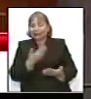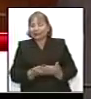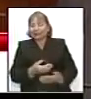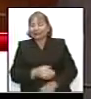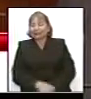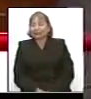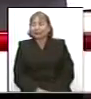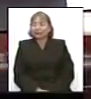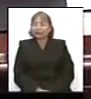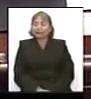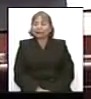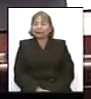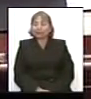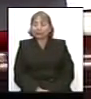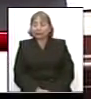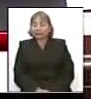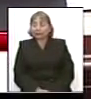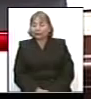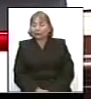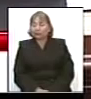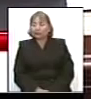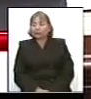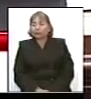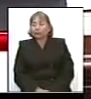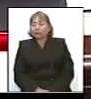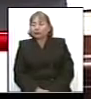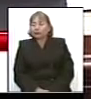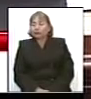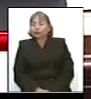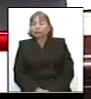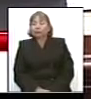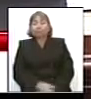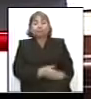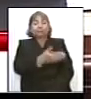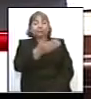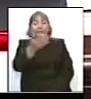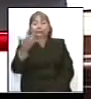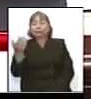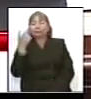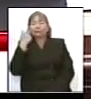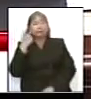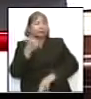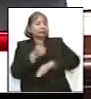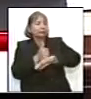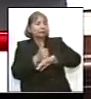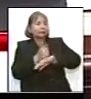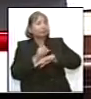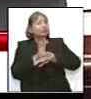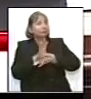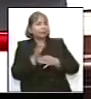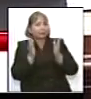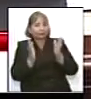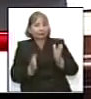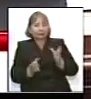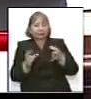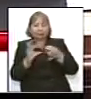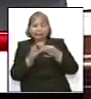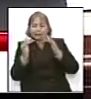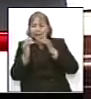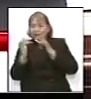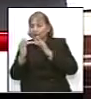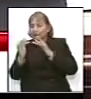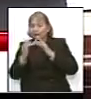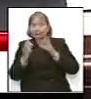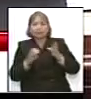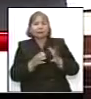presidente. Gracias, congresista. A los señores asesores que están en coordinación con los congresistas,